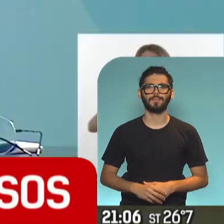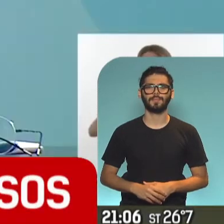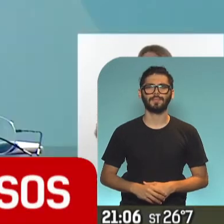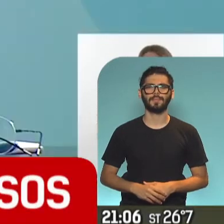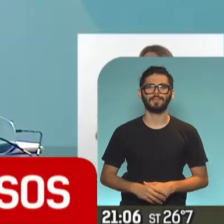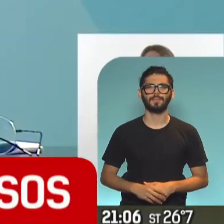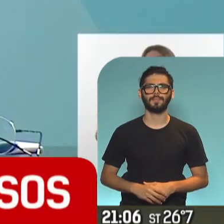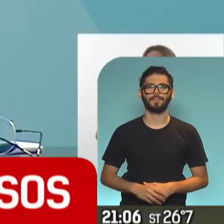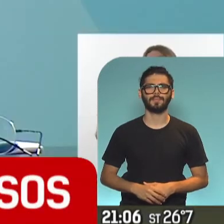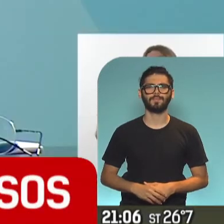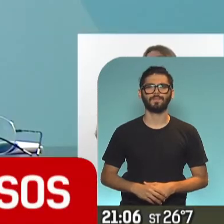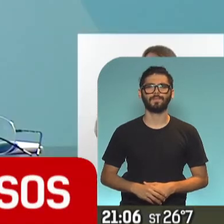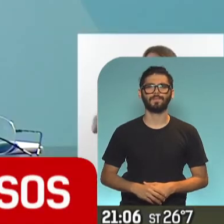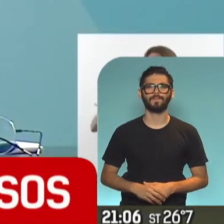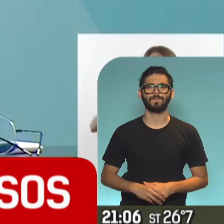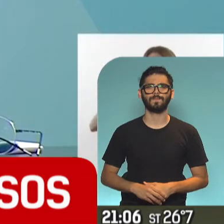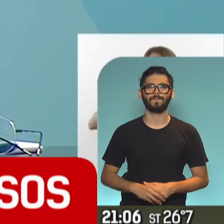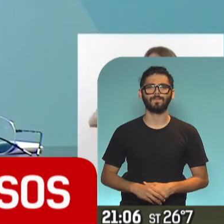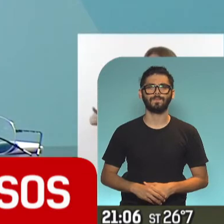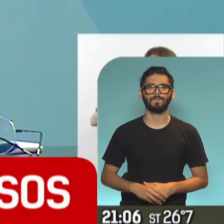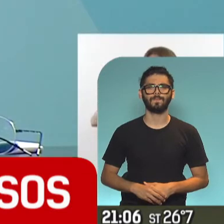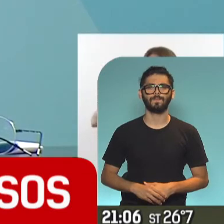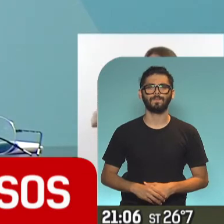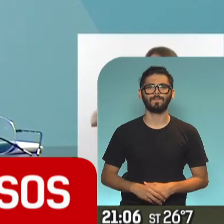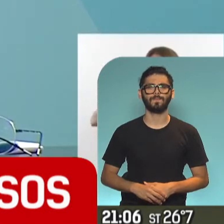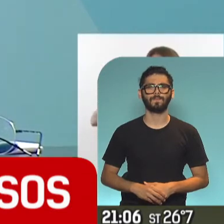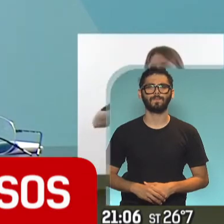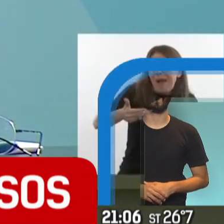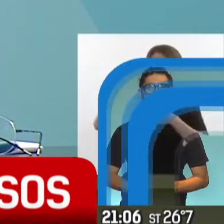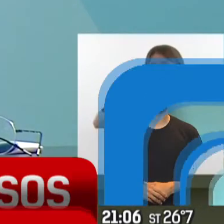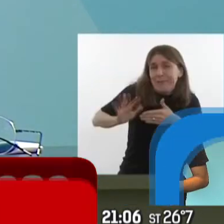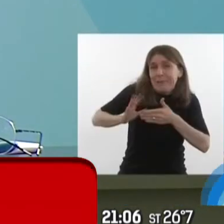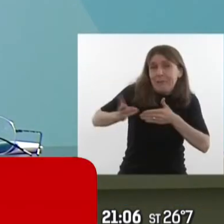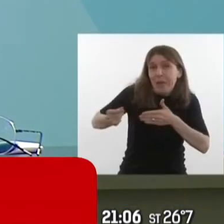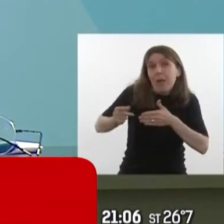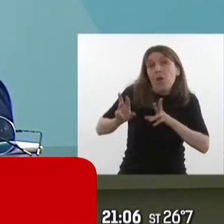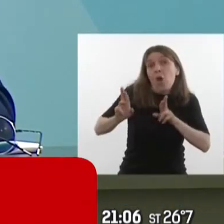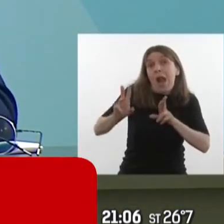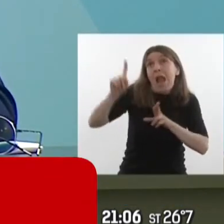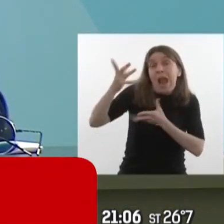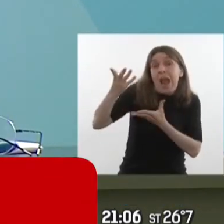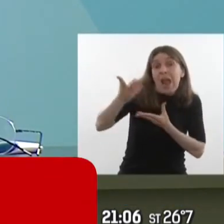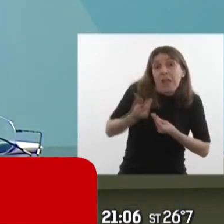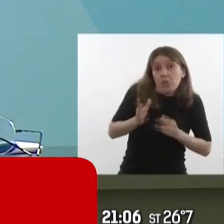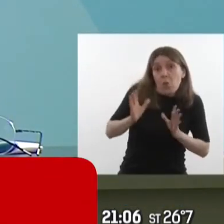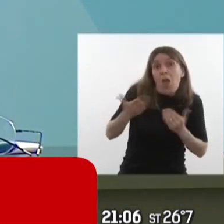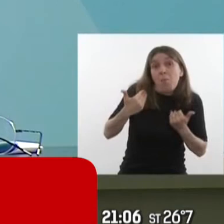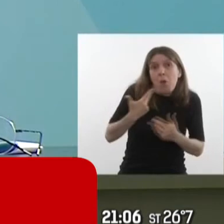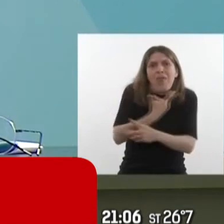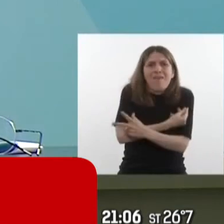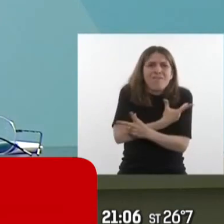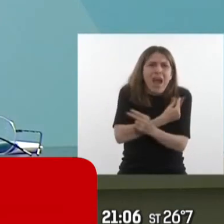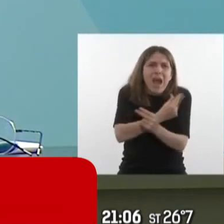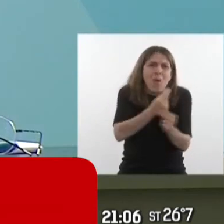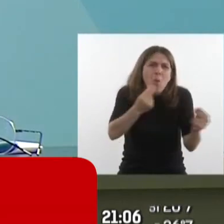tiempo parece estar culminando. Ojalá Dios nos ayude y nos permita vacunar a la mayor cantidad